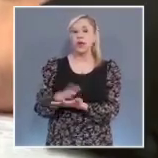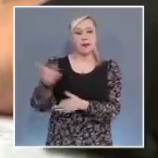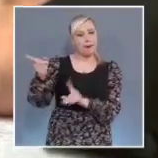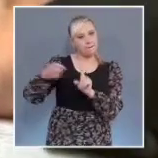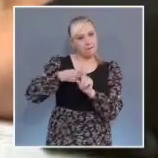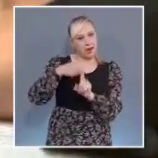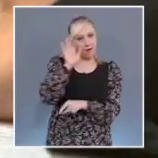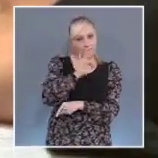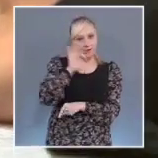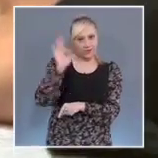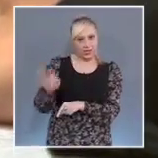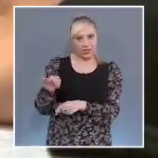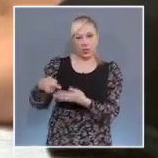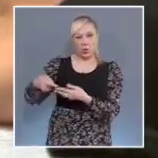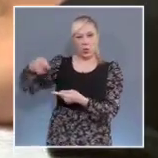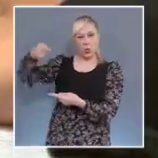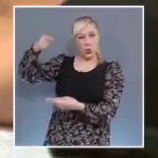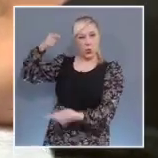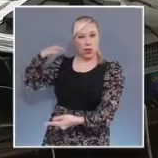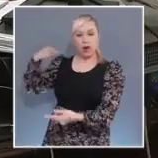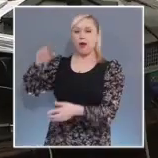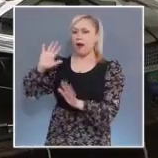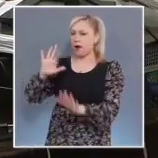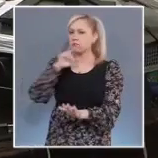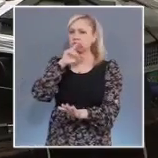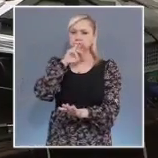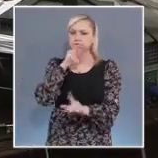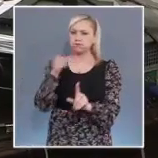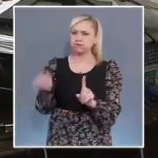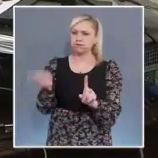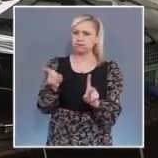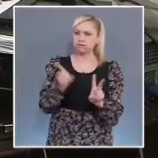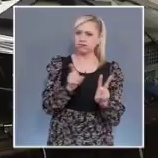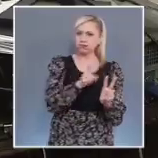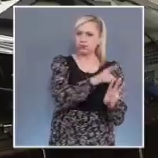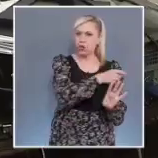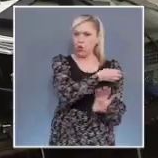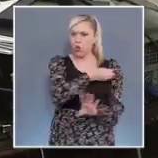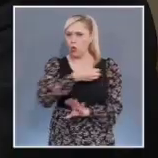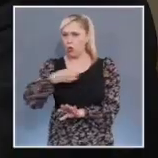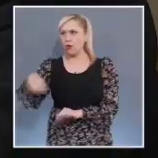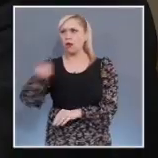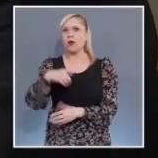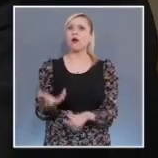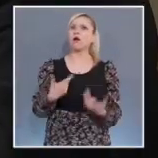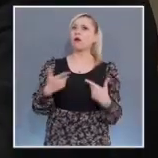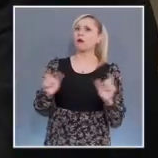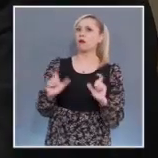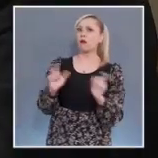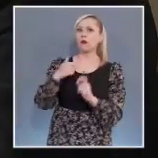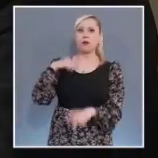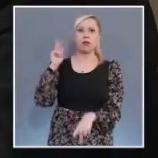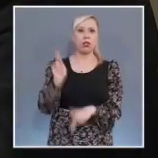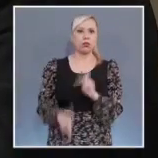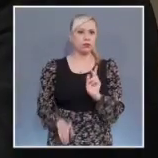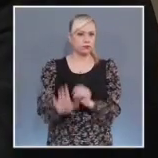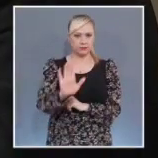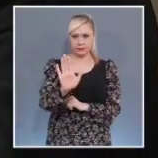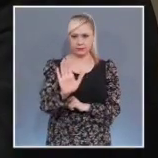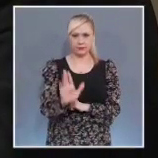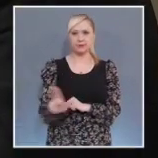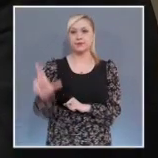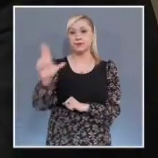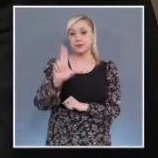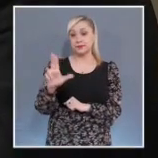procesal en el que se encuentran. El Consejo de la Judicatura Federal también señaló que a partir de este martes entra en funciones el